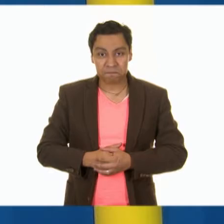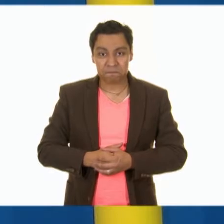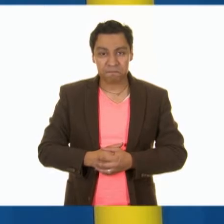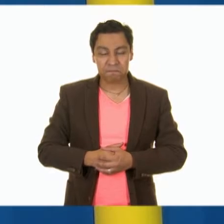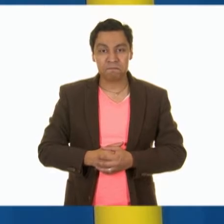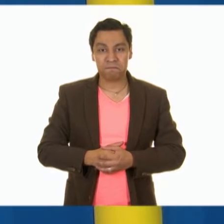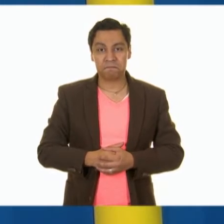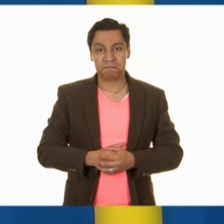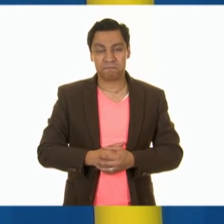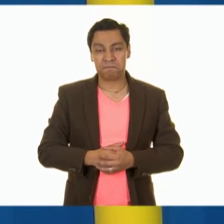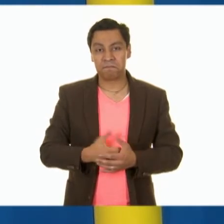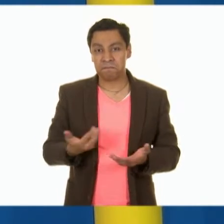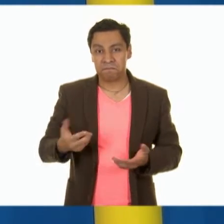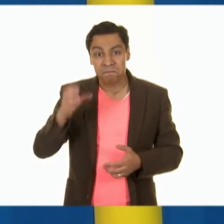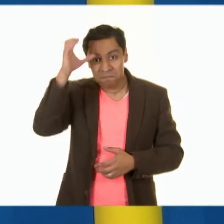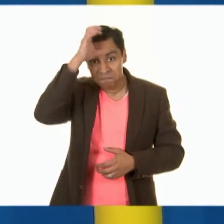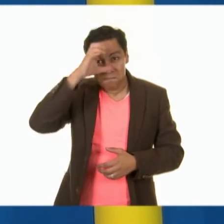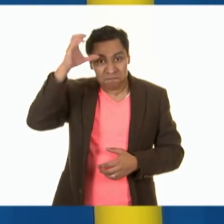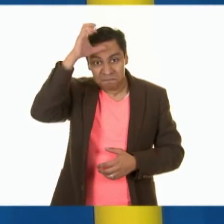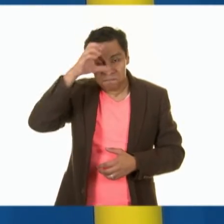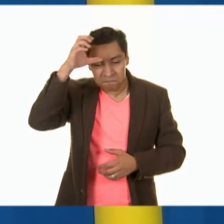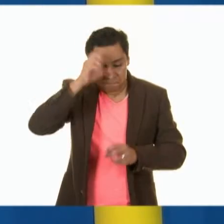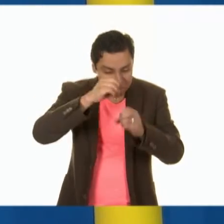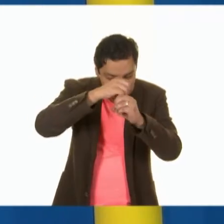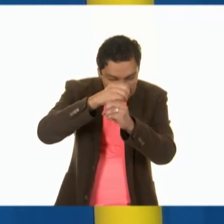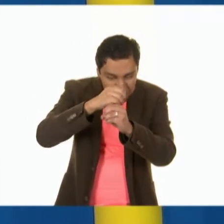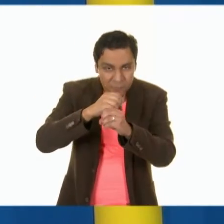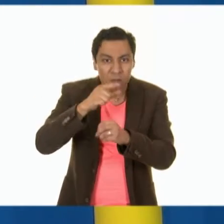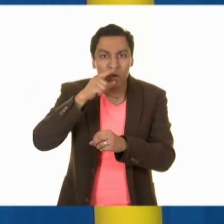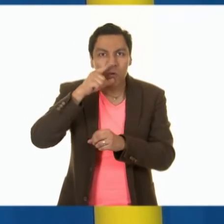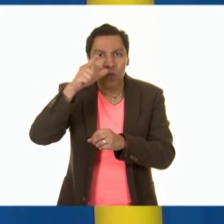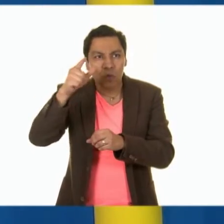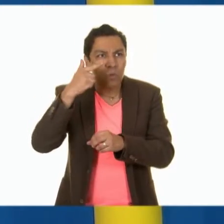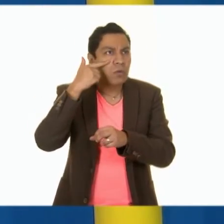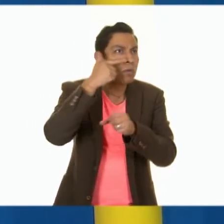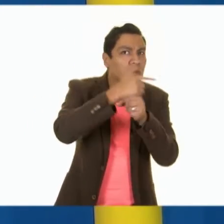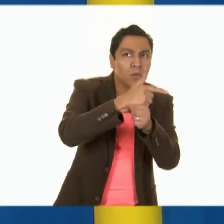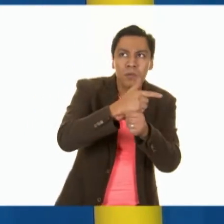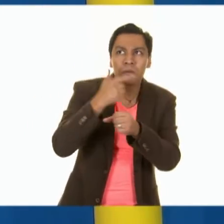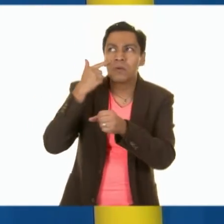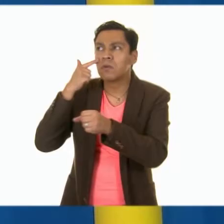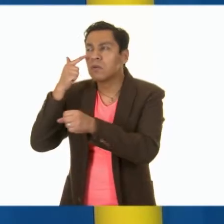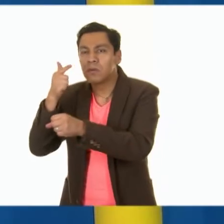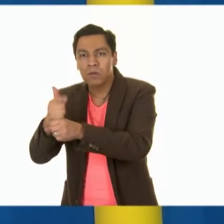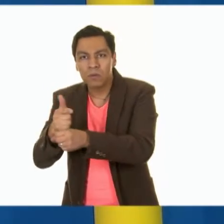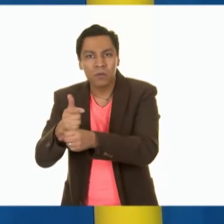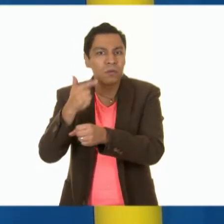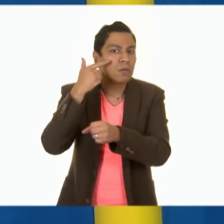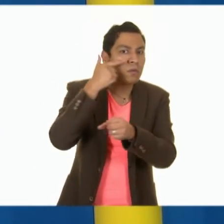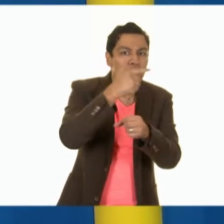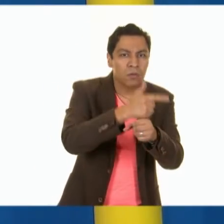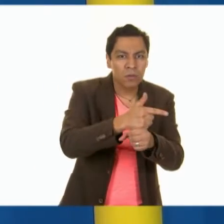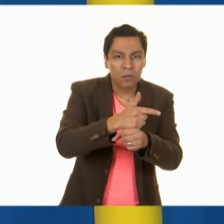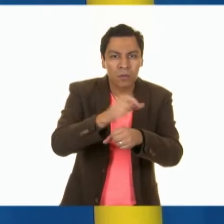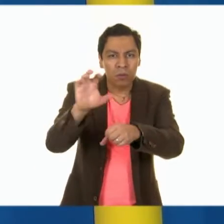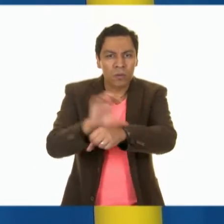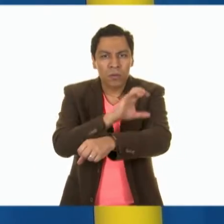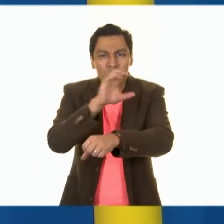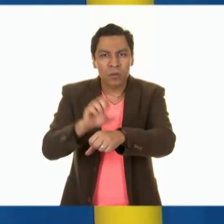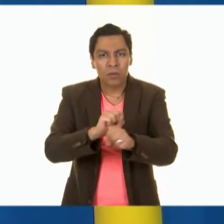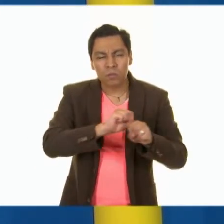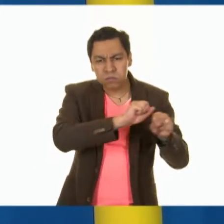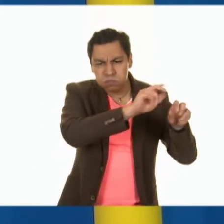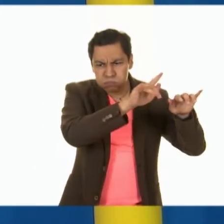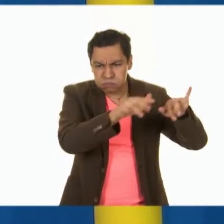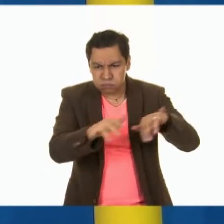Pues eso es lo que han dicho los científicos, ¿no? La luz visible es el único rango de radiación electromagnética que se propaga bien en el